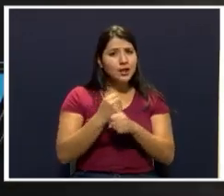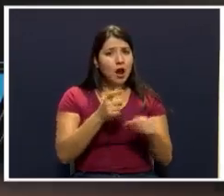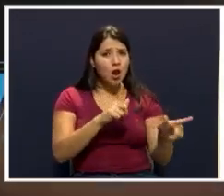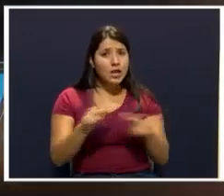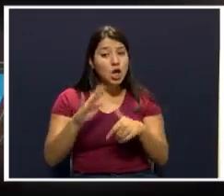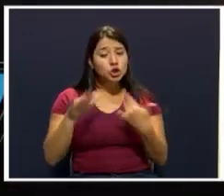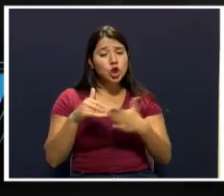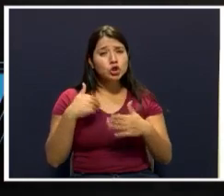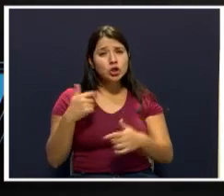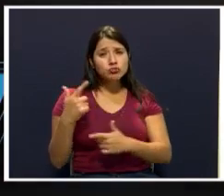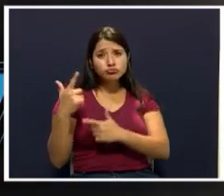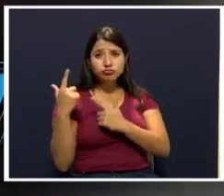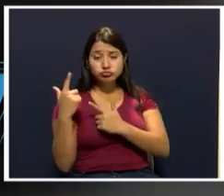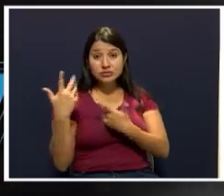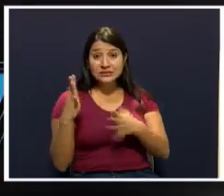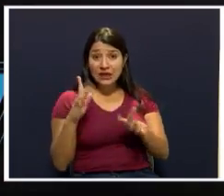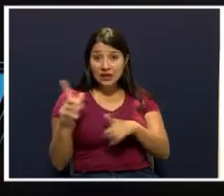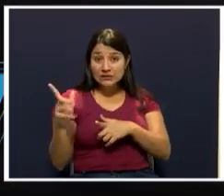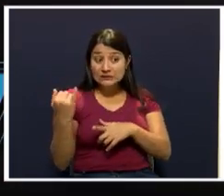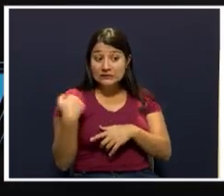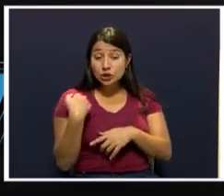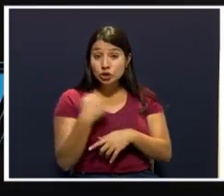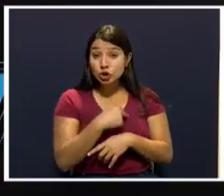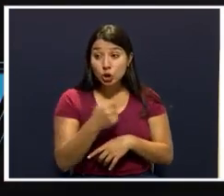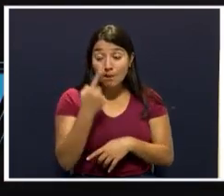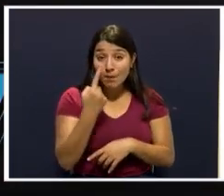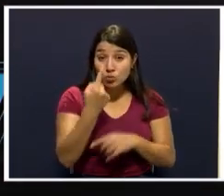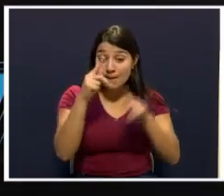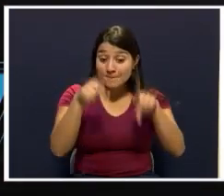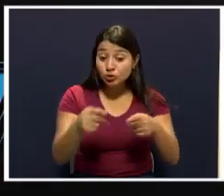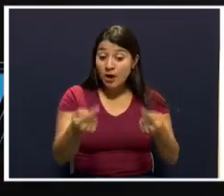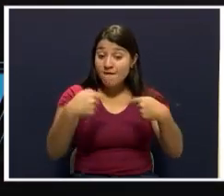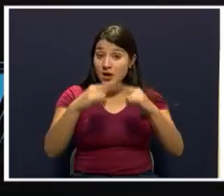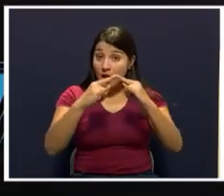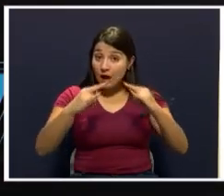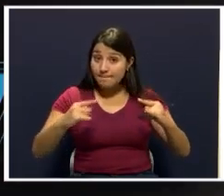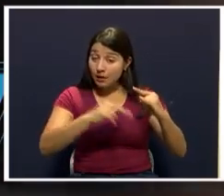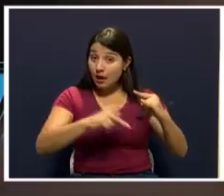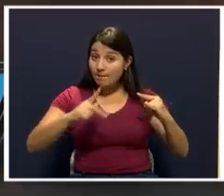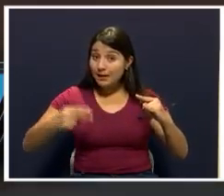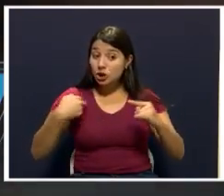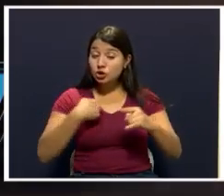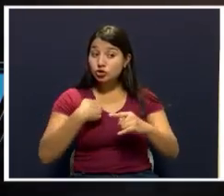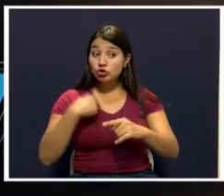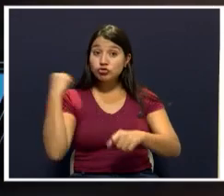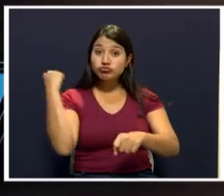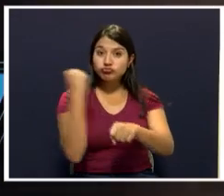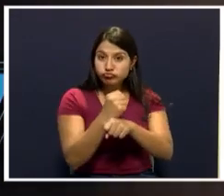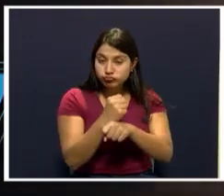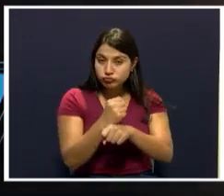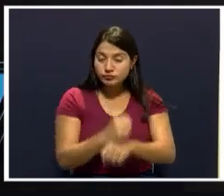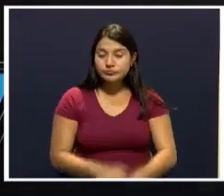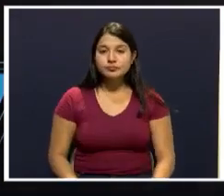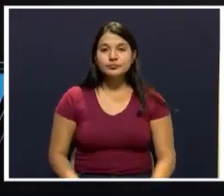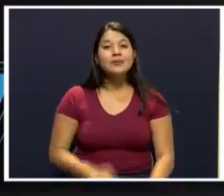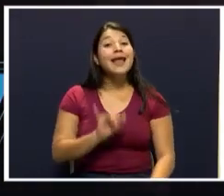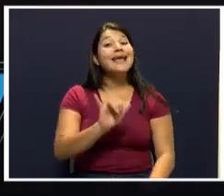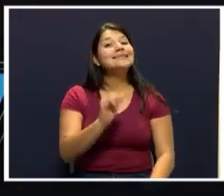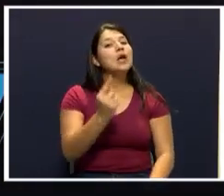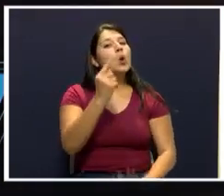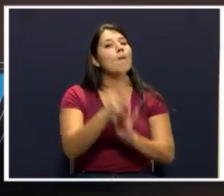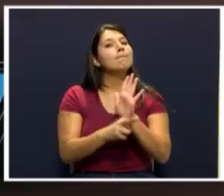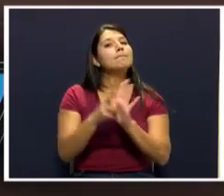todos estamos armados. El que veamos acampando en la playa se muere. Este es uno de los